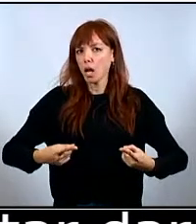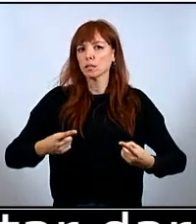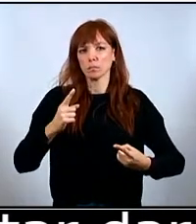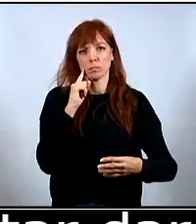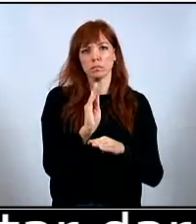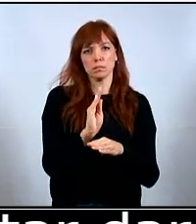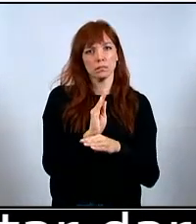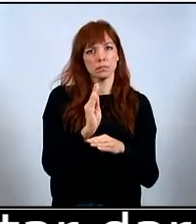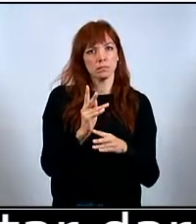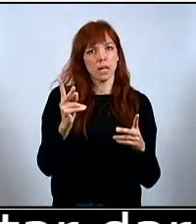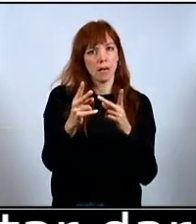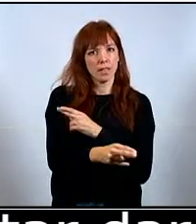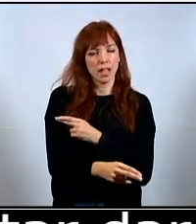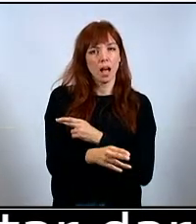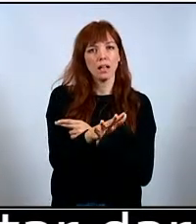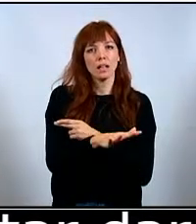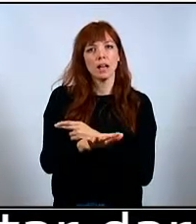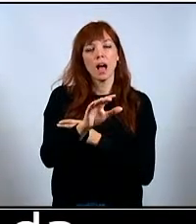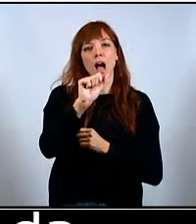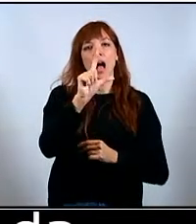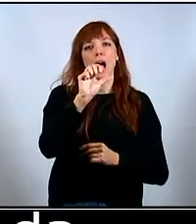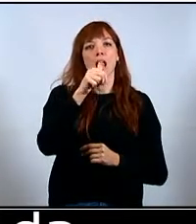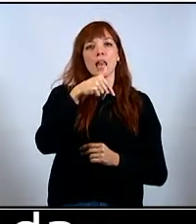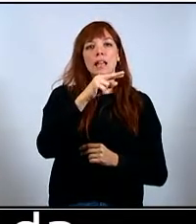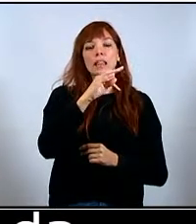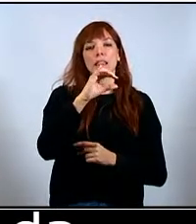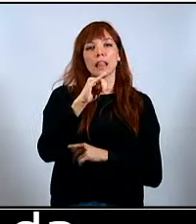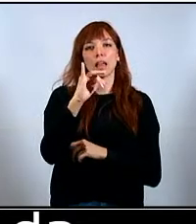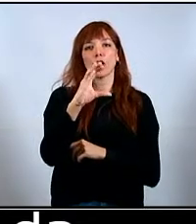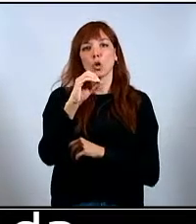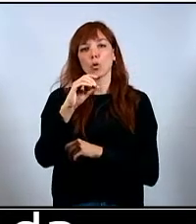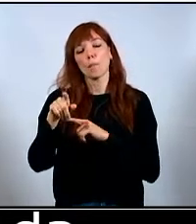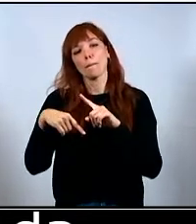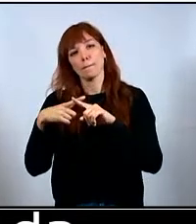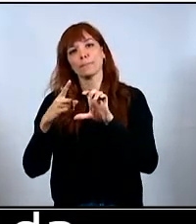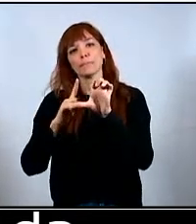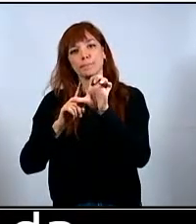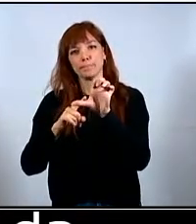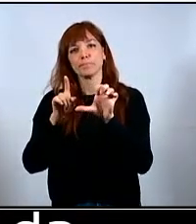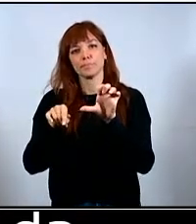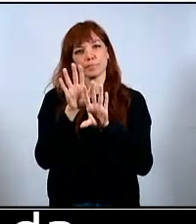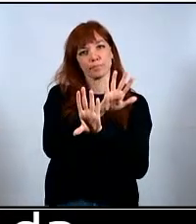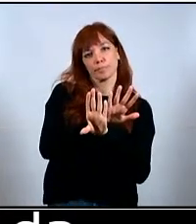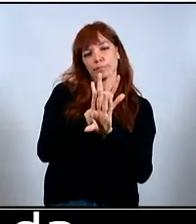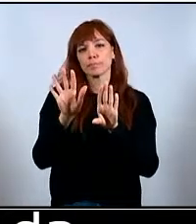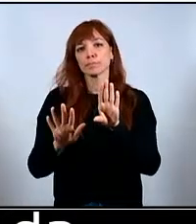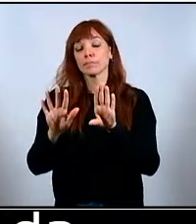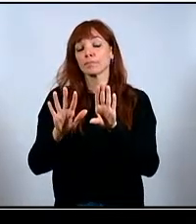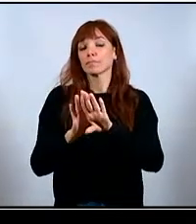al centro de Portugal, el Alentejo y a Extremadura. En asuntos fuera del orden del día,